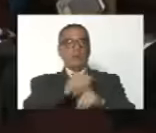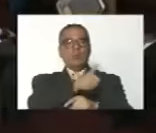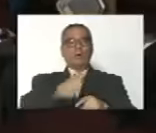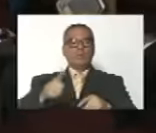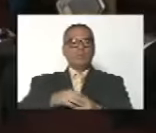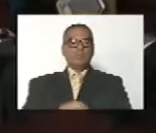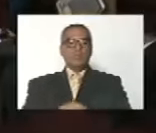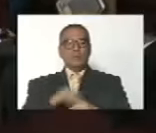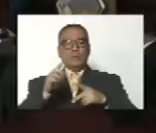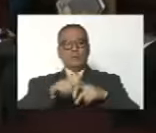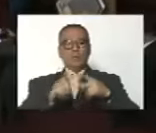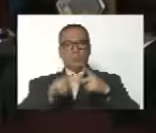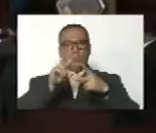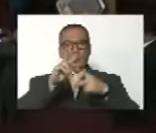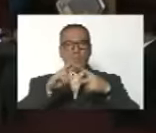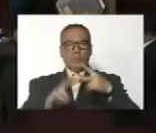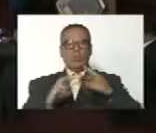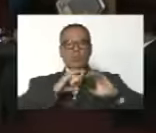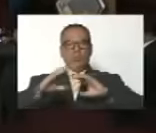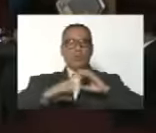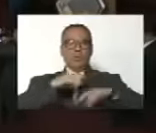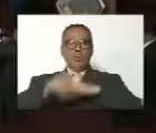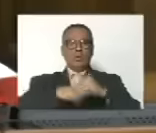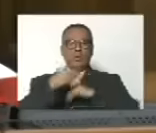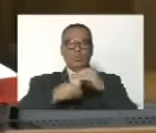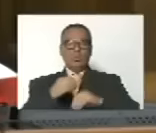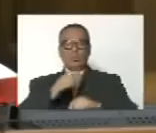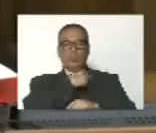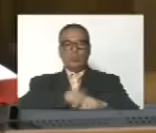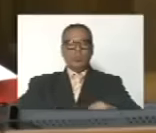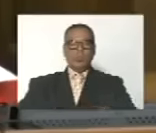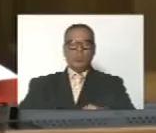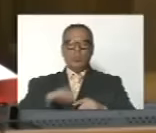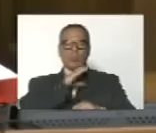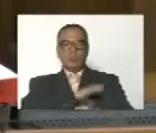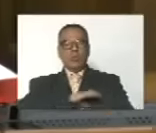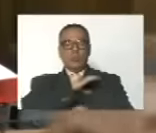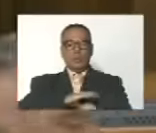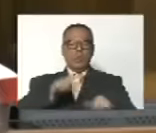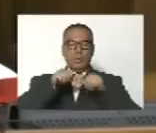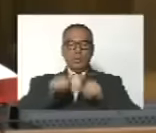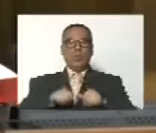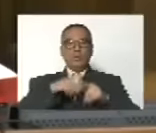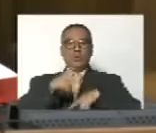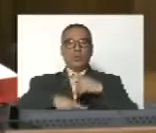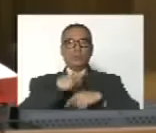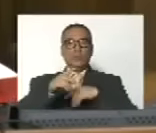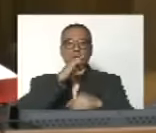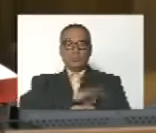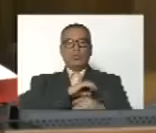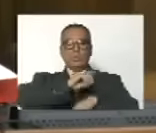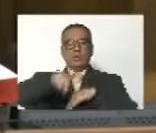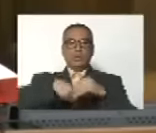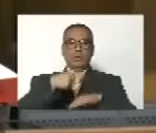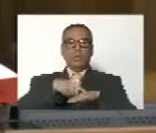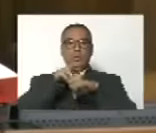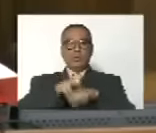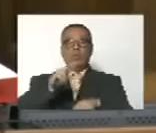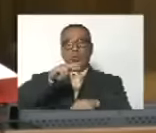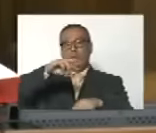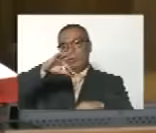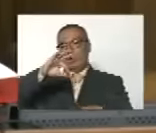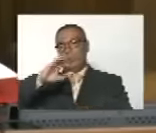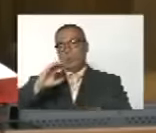respectivos. Segundo, comunicación suscrita por los presidentes de las comisiones permanentes de Desarrollo Social Integral, diputado Rodolfo